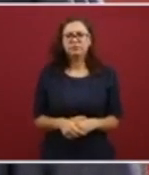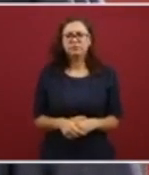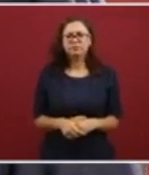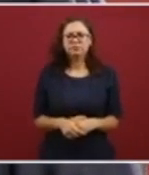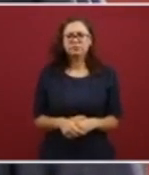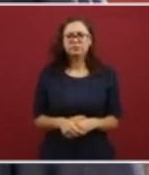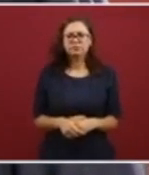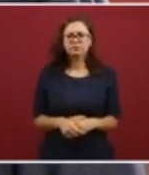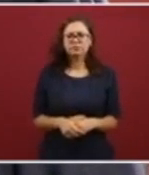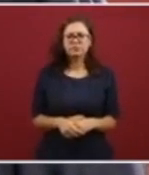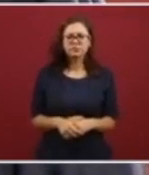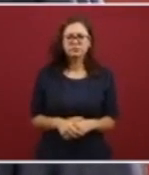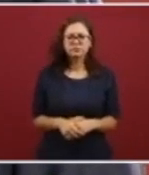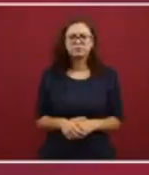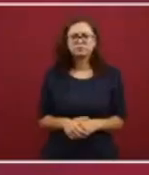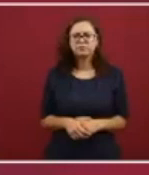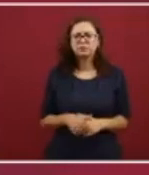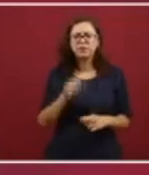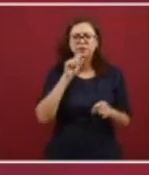también